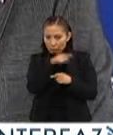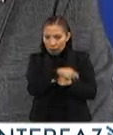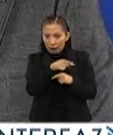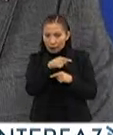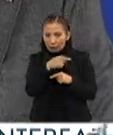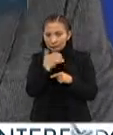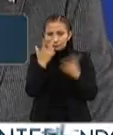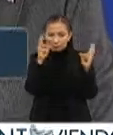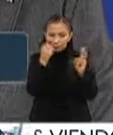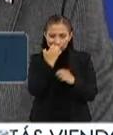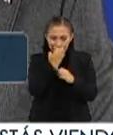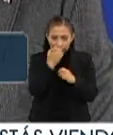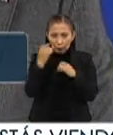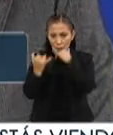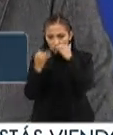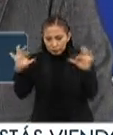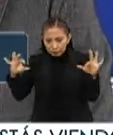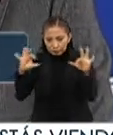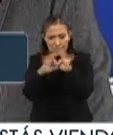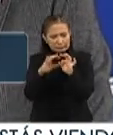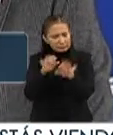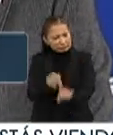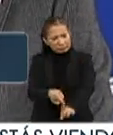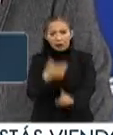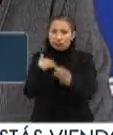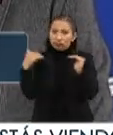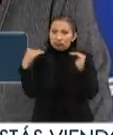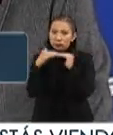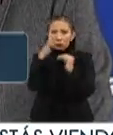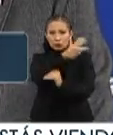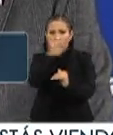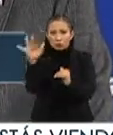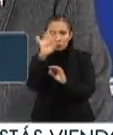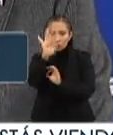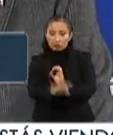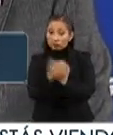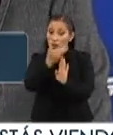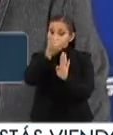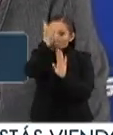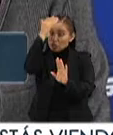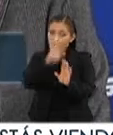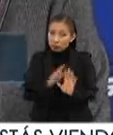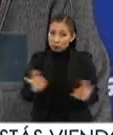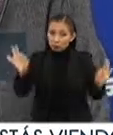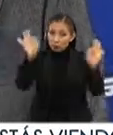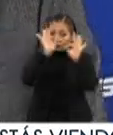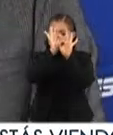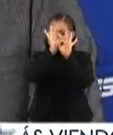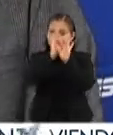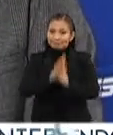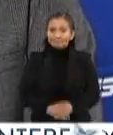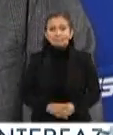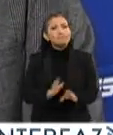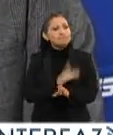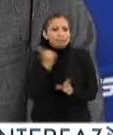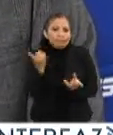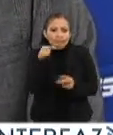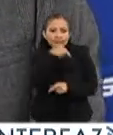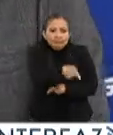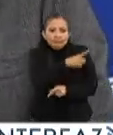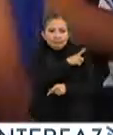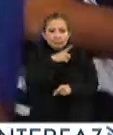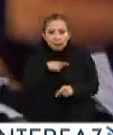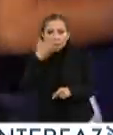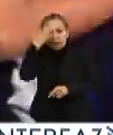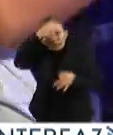es, el tema académico y el juego tiene que ser parejo, 50-50, o sea, es muy en cuanto a importancia. ¿Por qué? Porque tú tienes